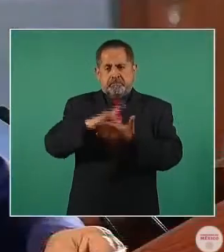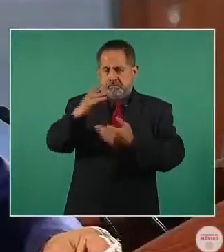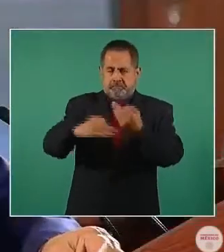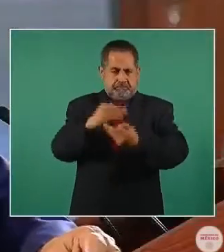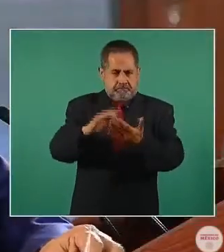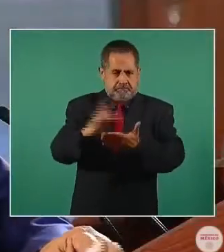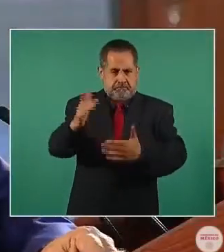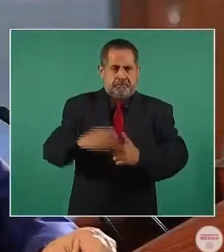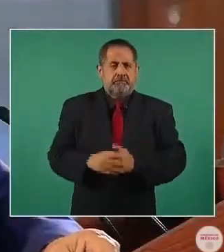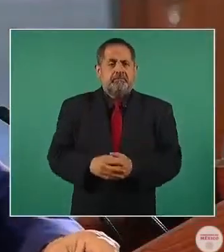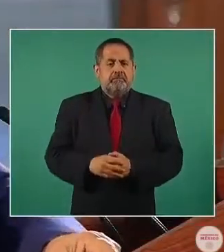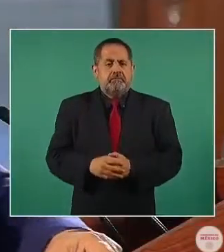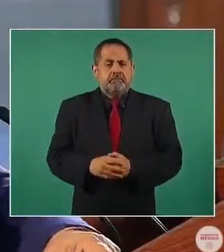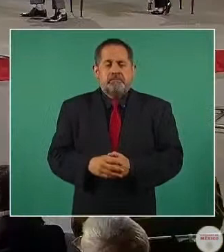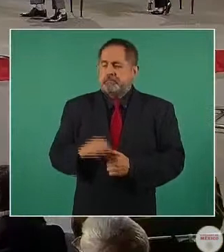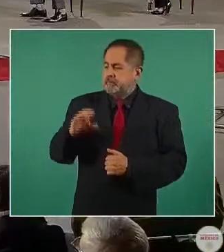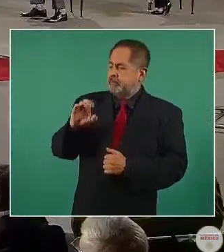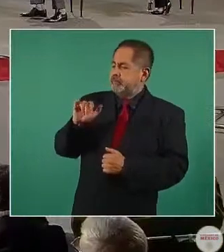todos. Gracias, Claudia.